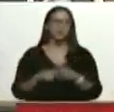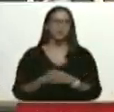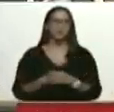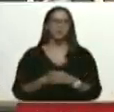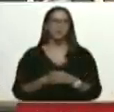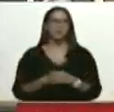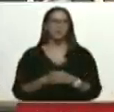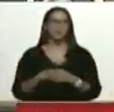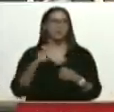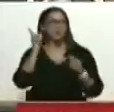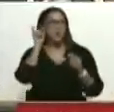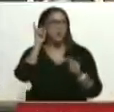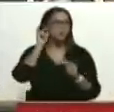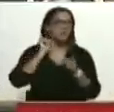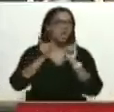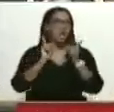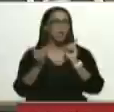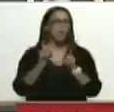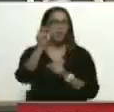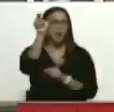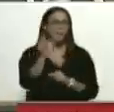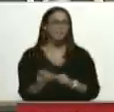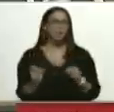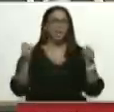algunos señores que ahora son